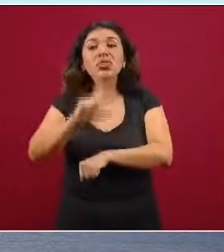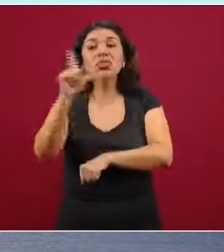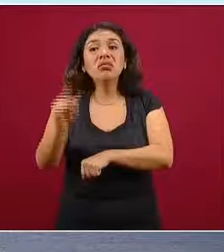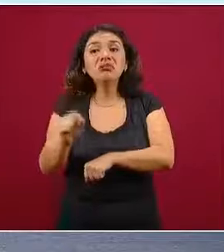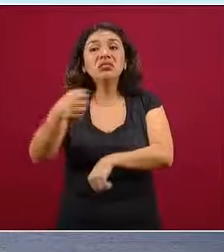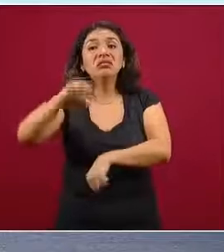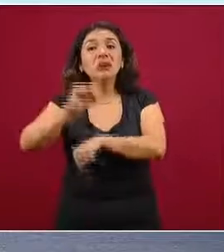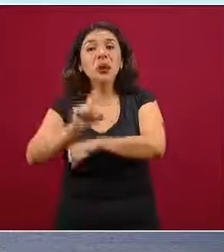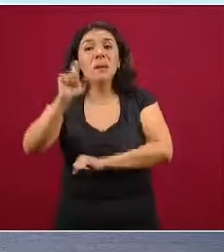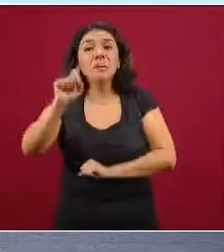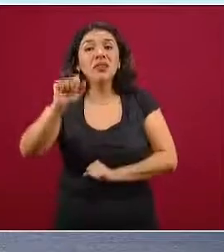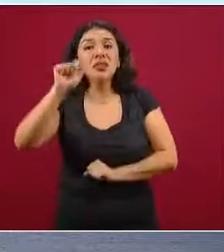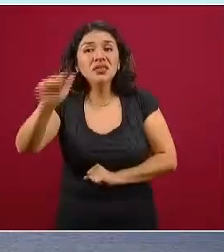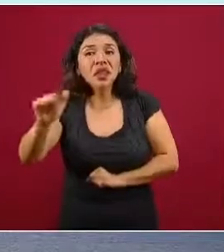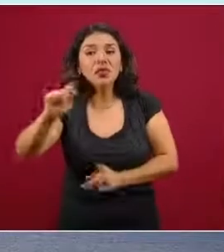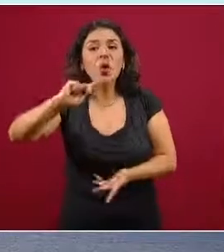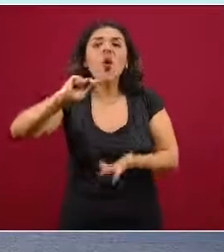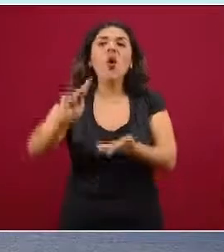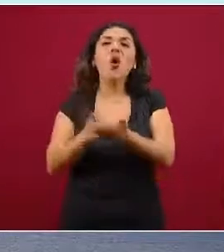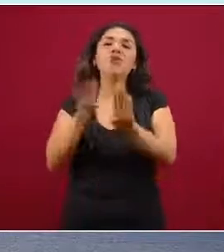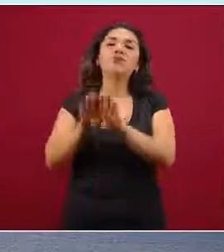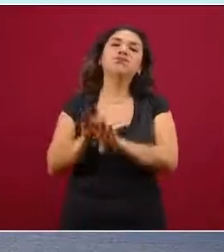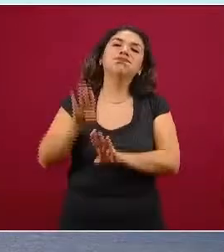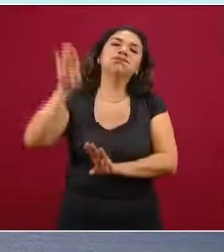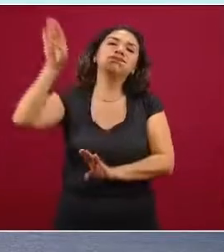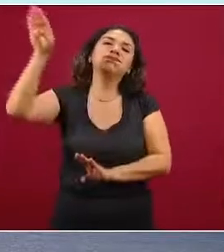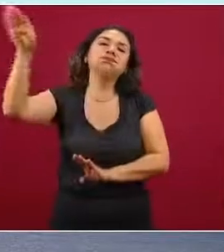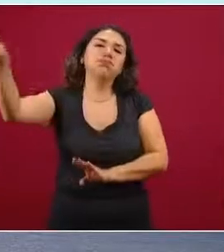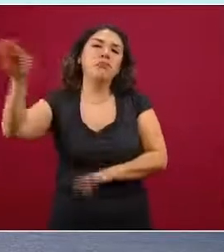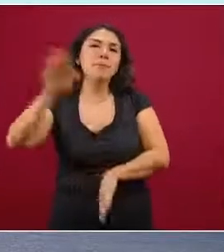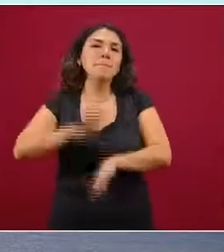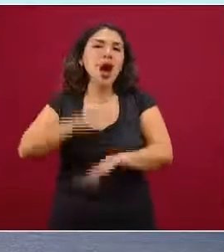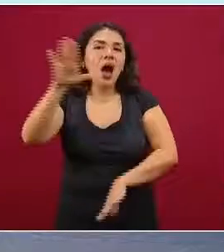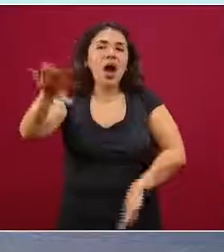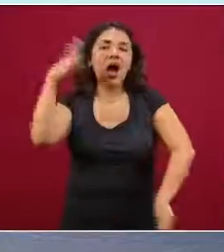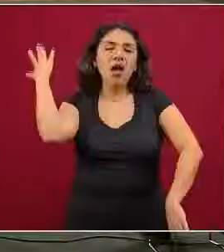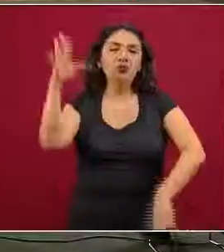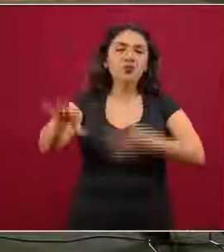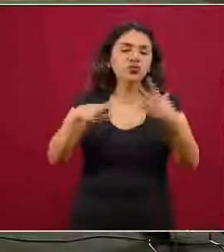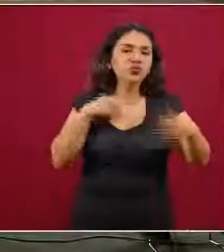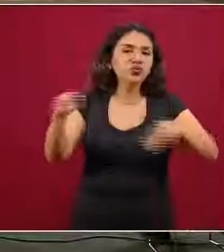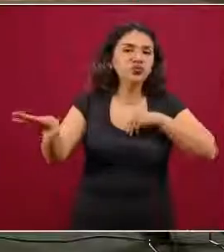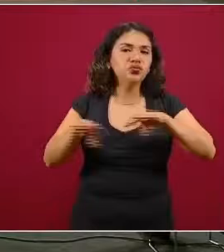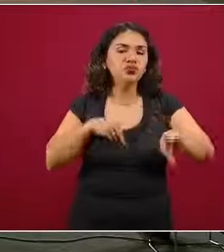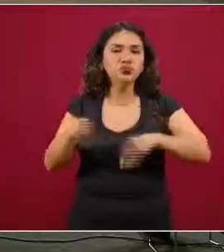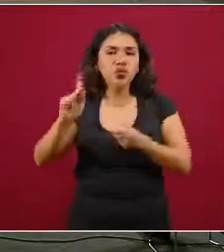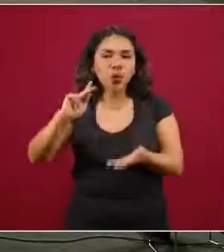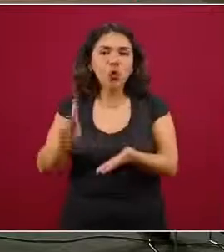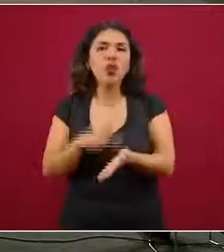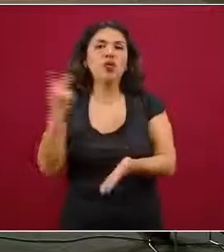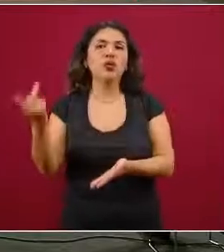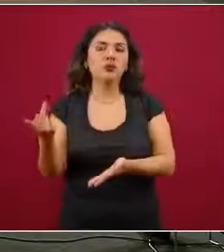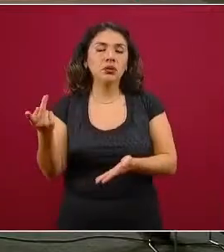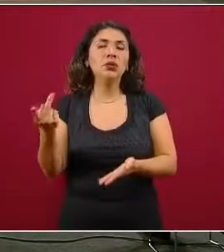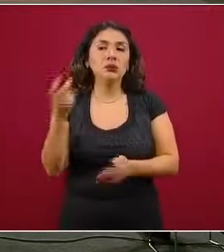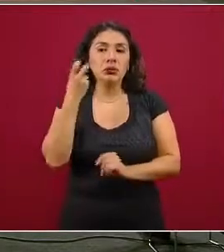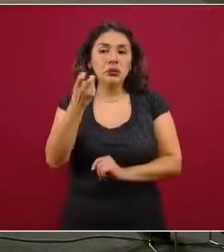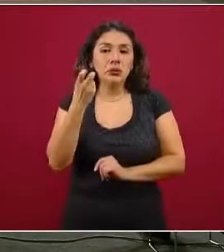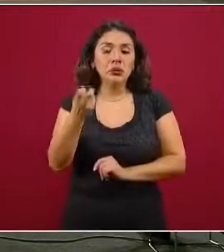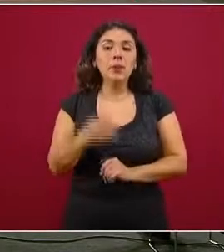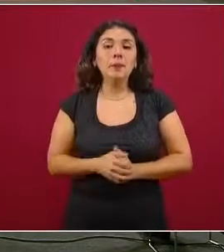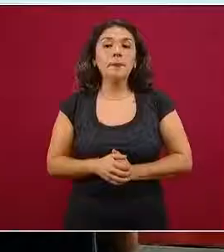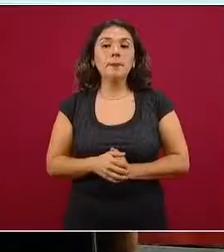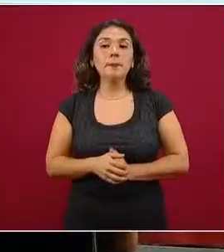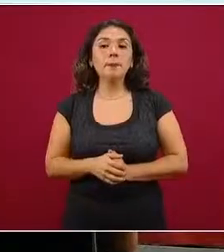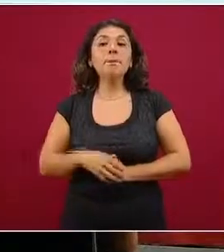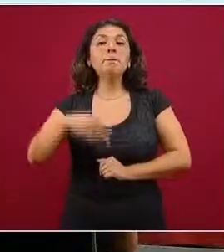semana 26 nuevamente se incrementa la aceleración y empieza nuevamente la carga de casos.